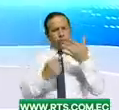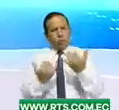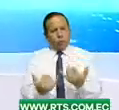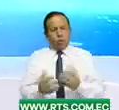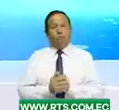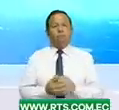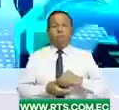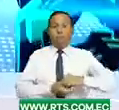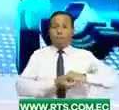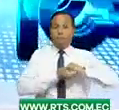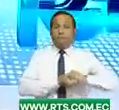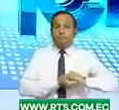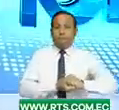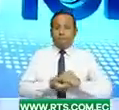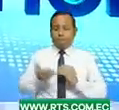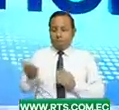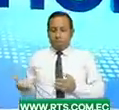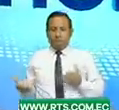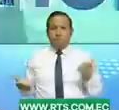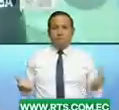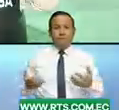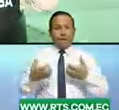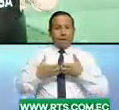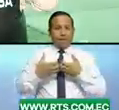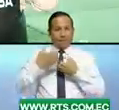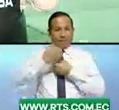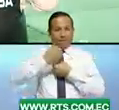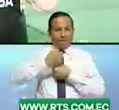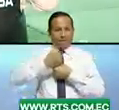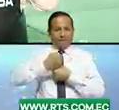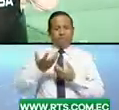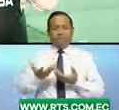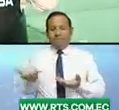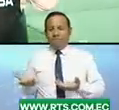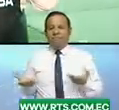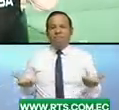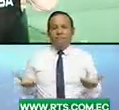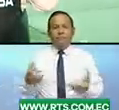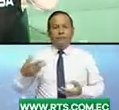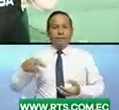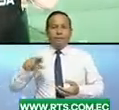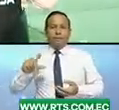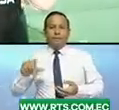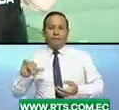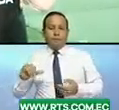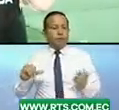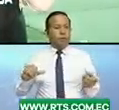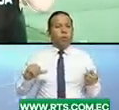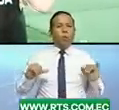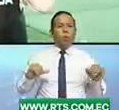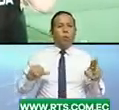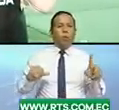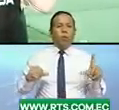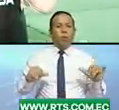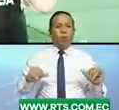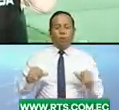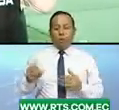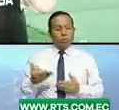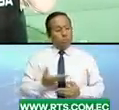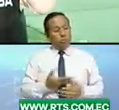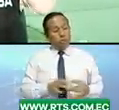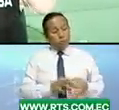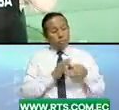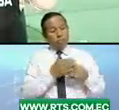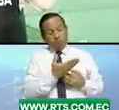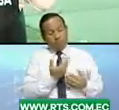nuestro equipo periodístico integrado por Charlie Pice y Julio César Saón. Empezamos contigo, mi querido Julio César. ¿Qué noticias nos tienes? Buenas